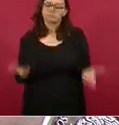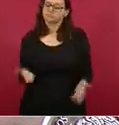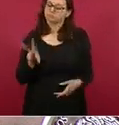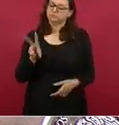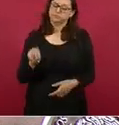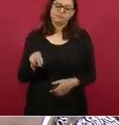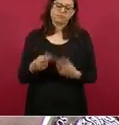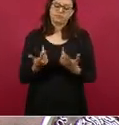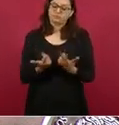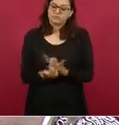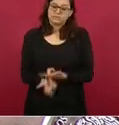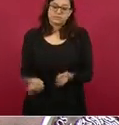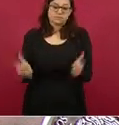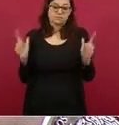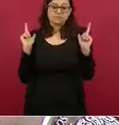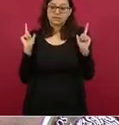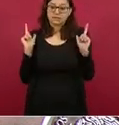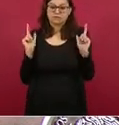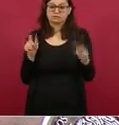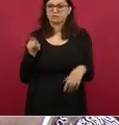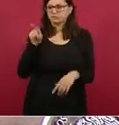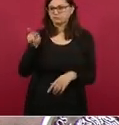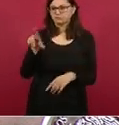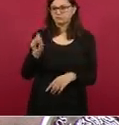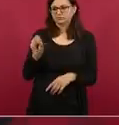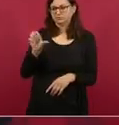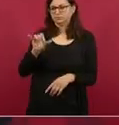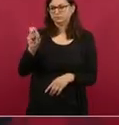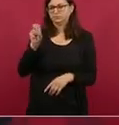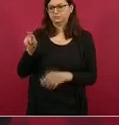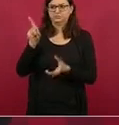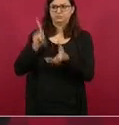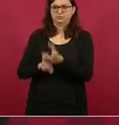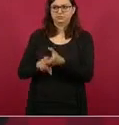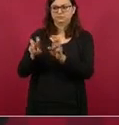Claro que no estamos de acuerdo con algunos ministros